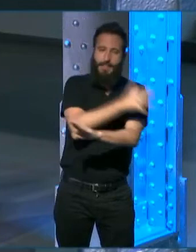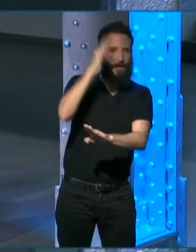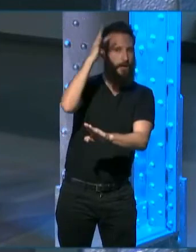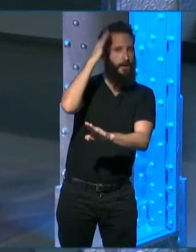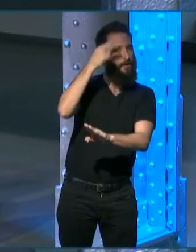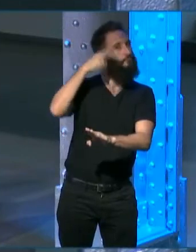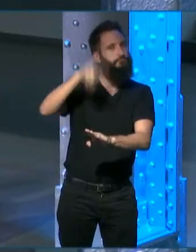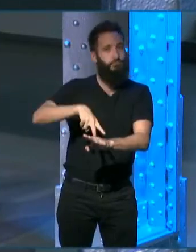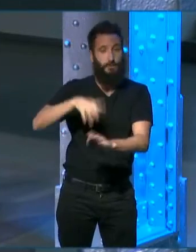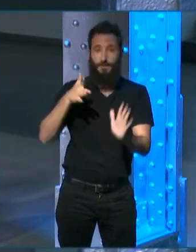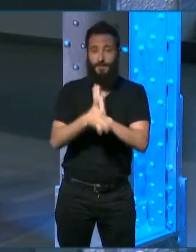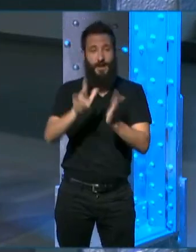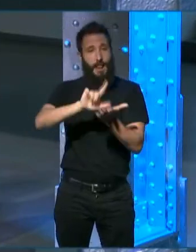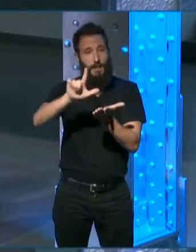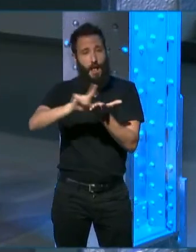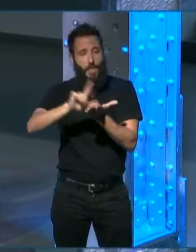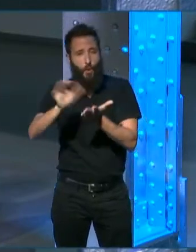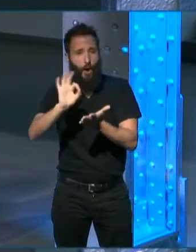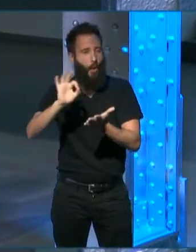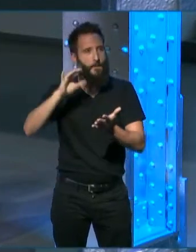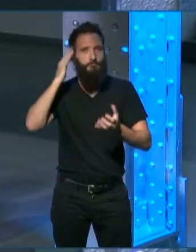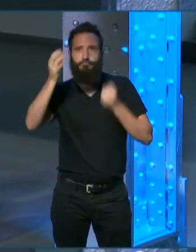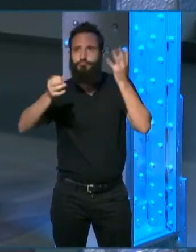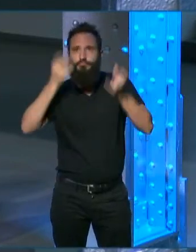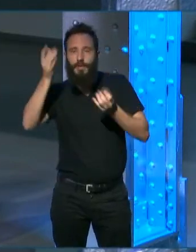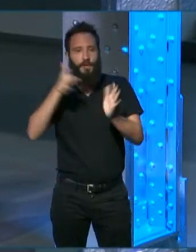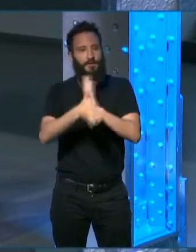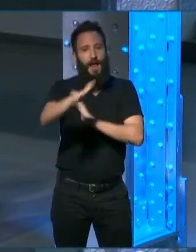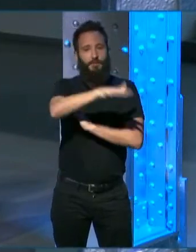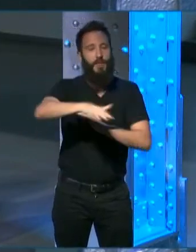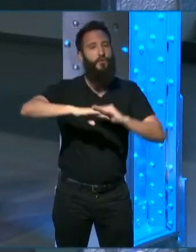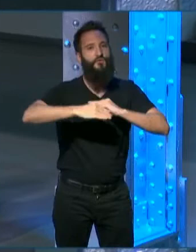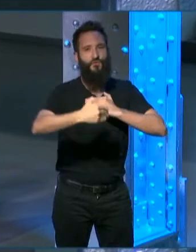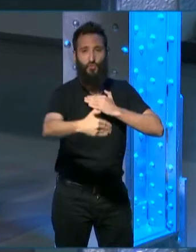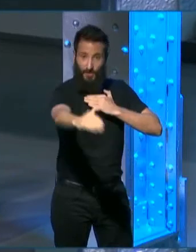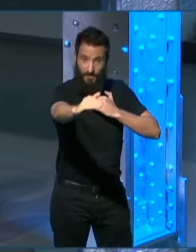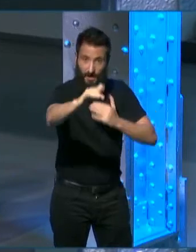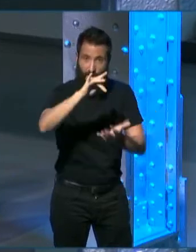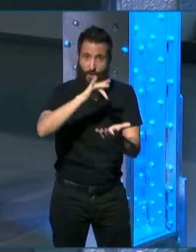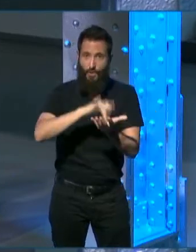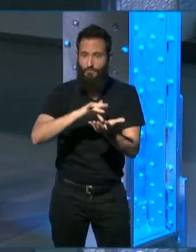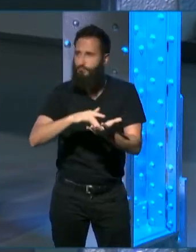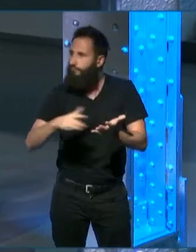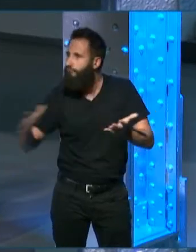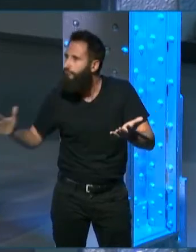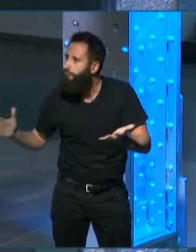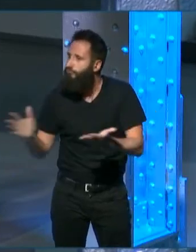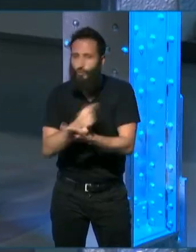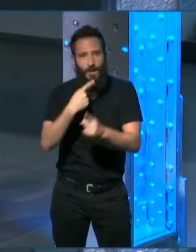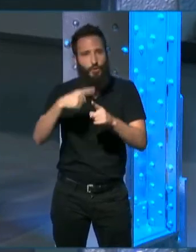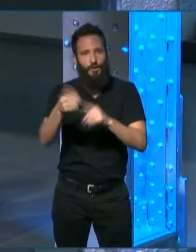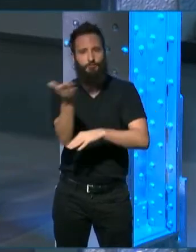que la literatura, la creatividad de la literatura es un espacio futurista que proyecta muchísimas vías, ¿no? Y